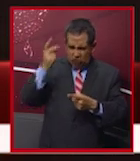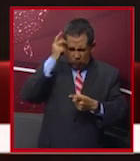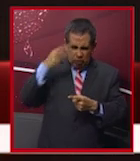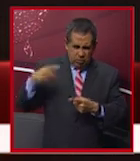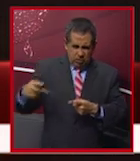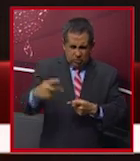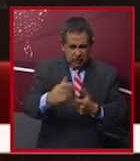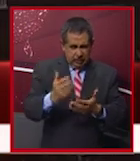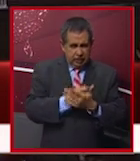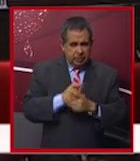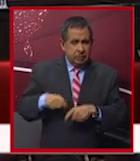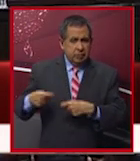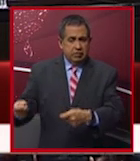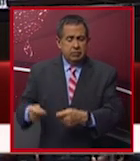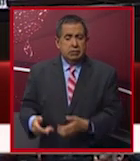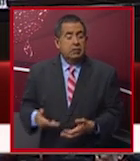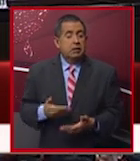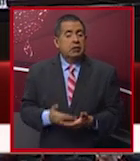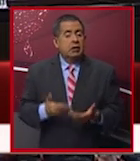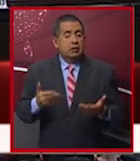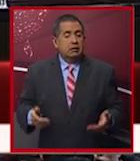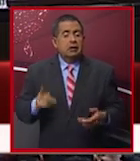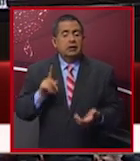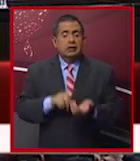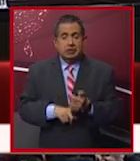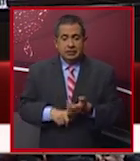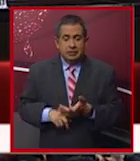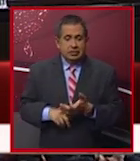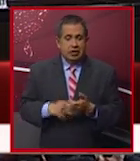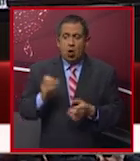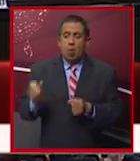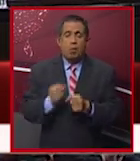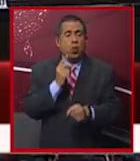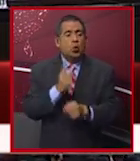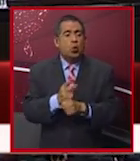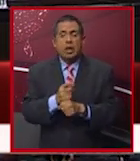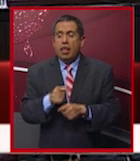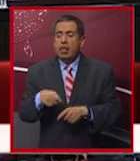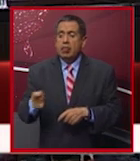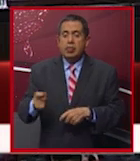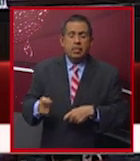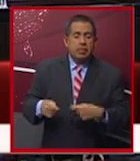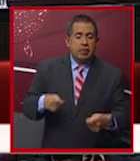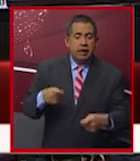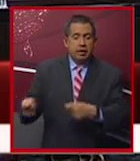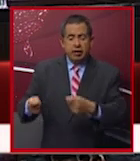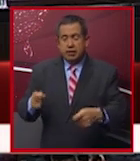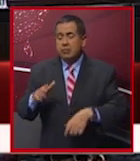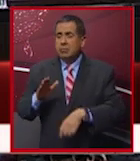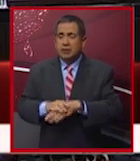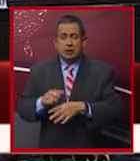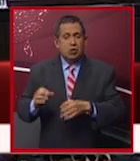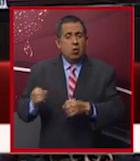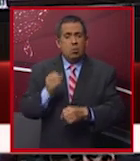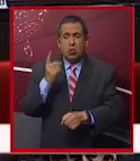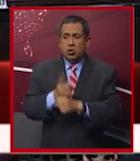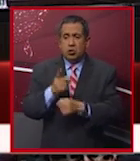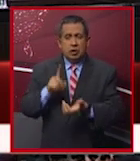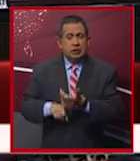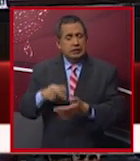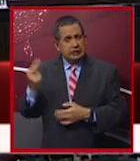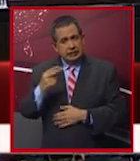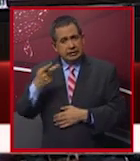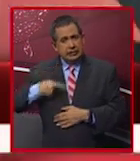Mexicana, hoy el reparto de las oportunidades es la mayor exigencia de la